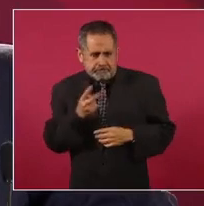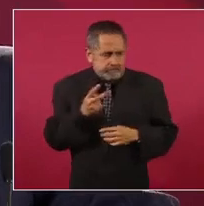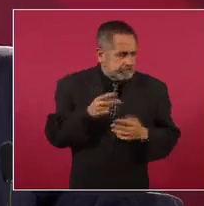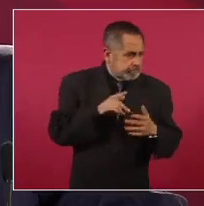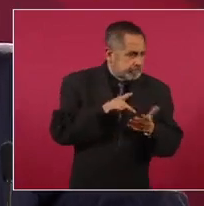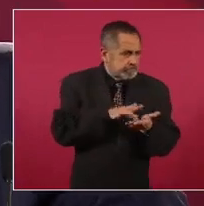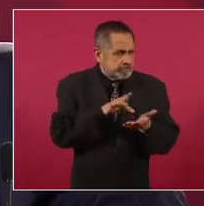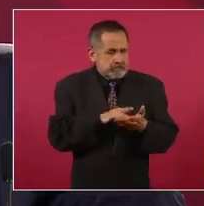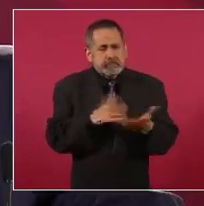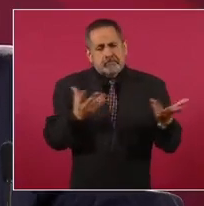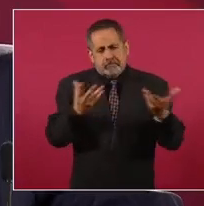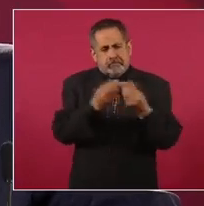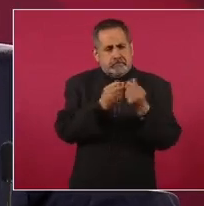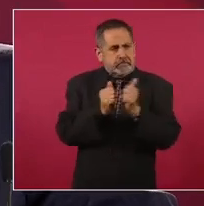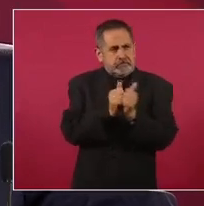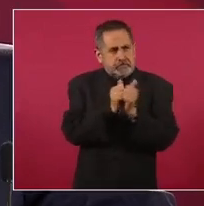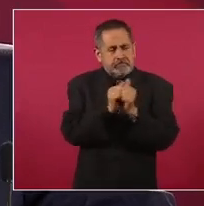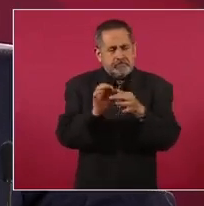cooperación.